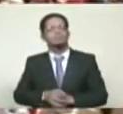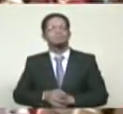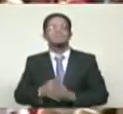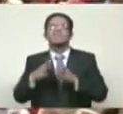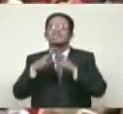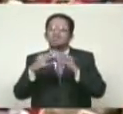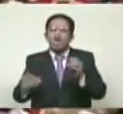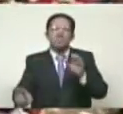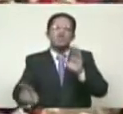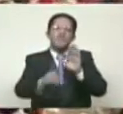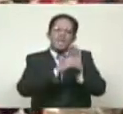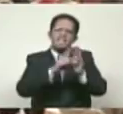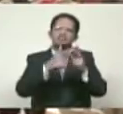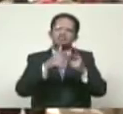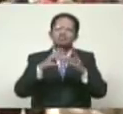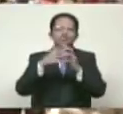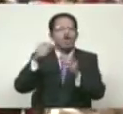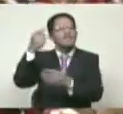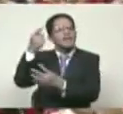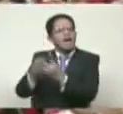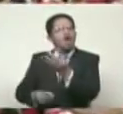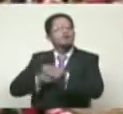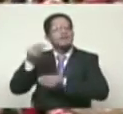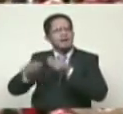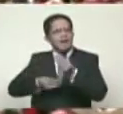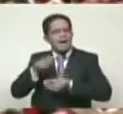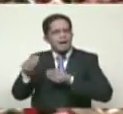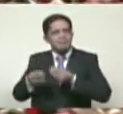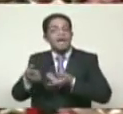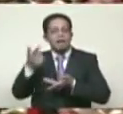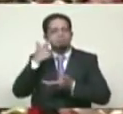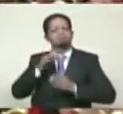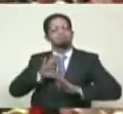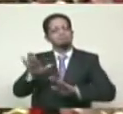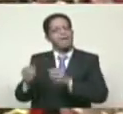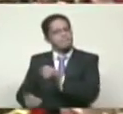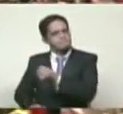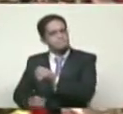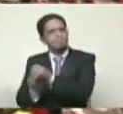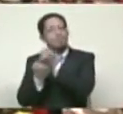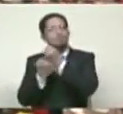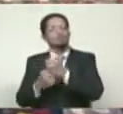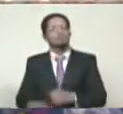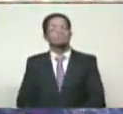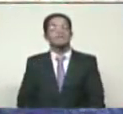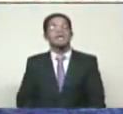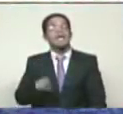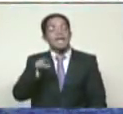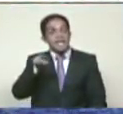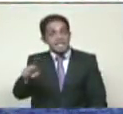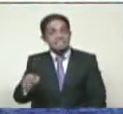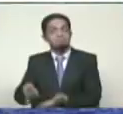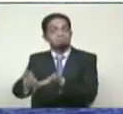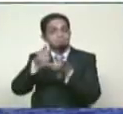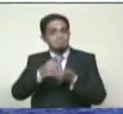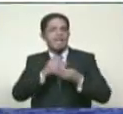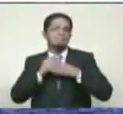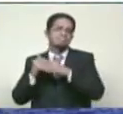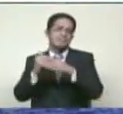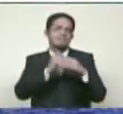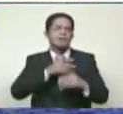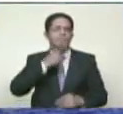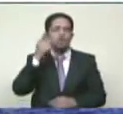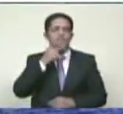actos. Apoyémosla en toda su perspectiva, la estabilidad política. Anótenlo en